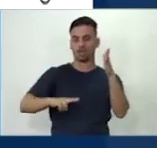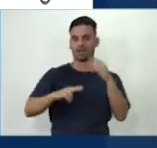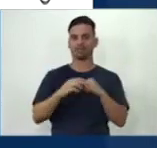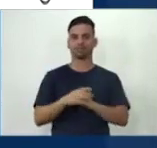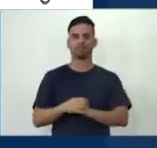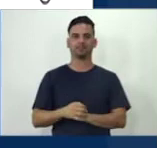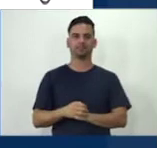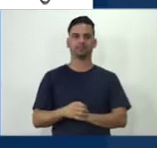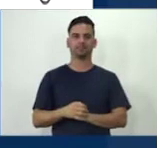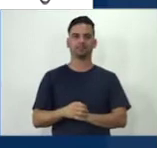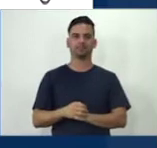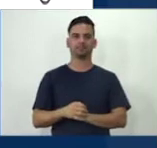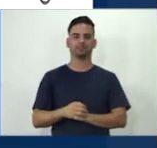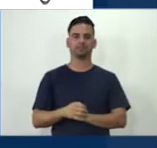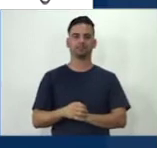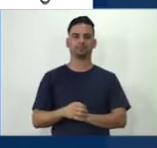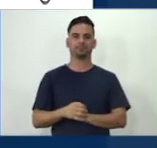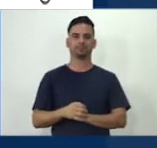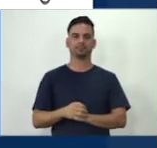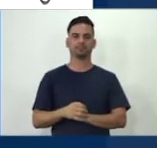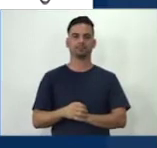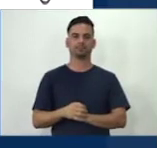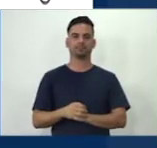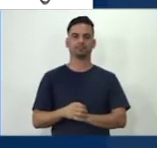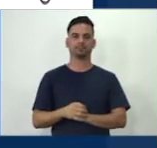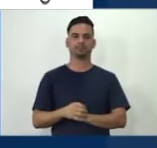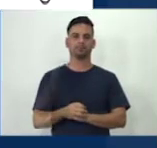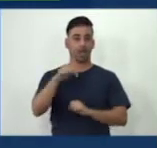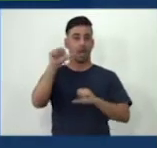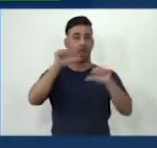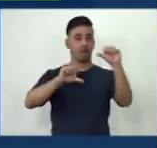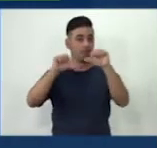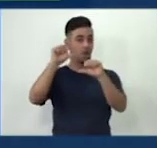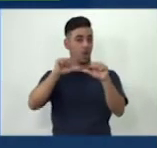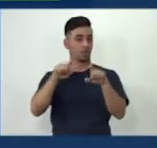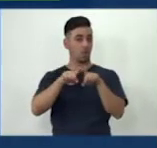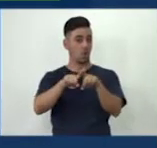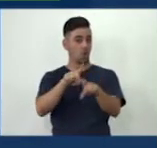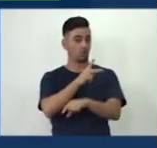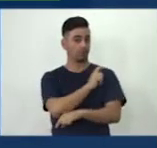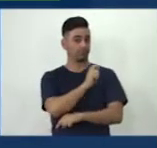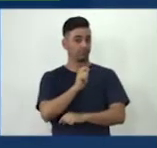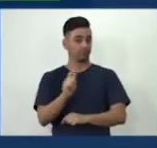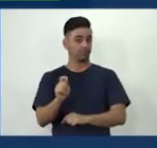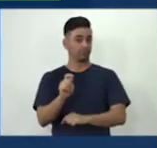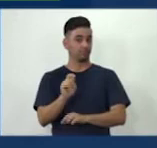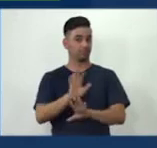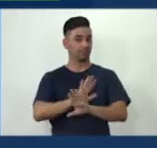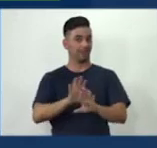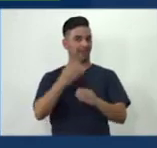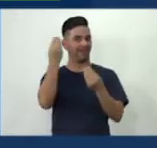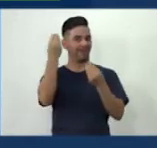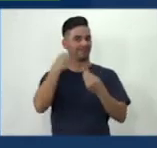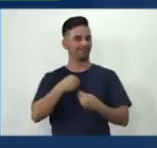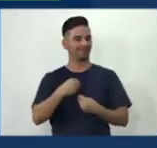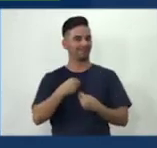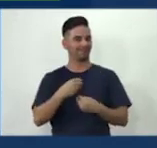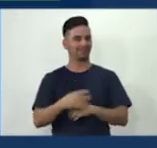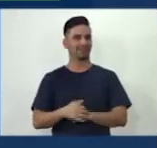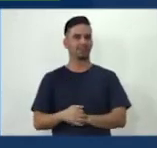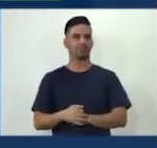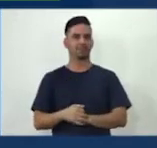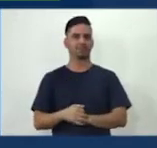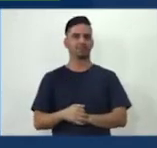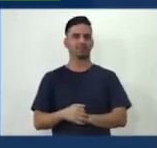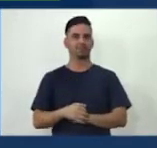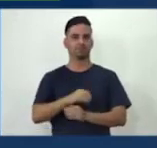inducida, igual que cuando se mueven ambas bobinas. En sus laboratorios, con sus docentes y sus maestros, llegaron a la